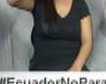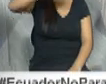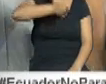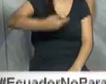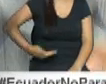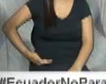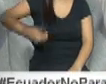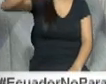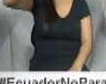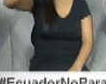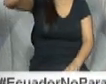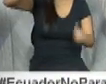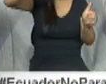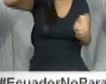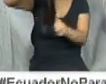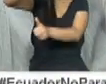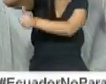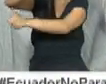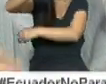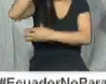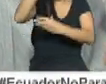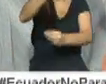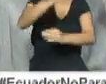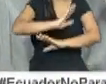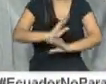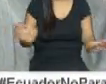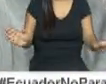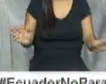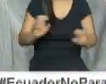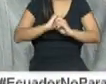gobierno es el jefe de las Fuerzas Armadas. O sea,